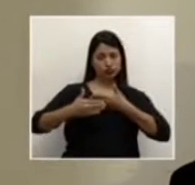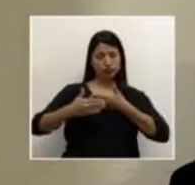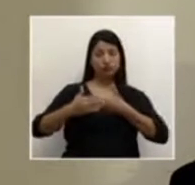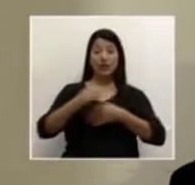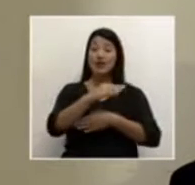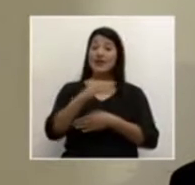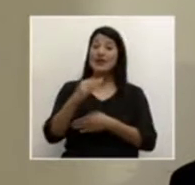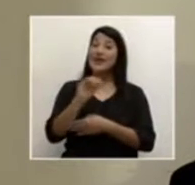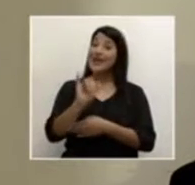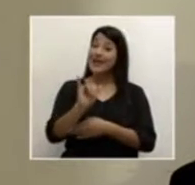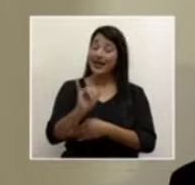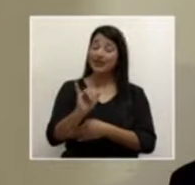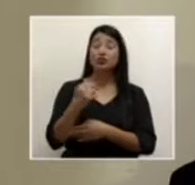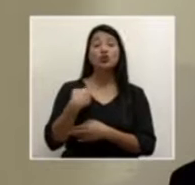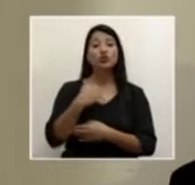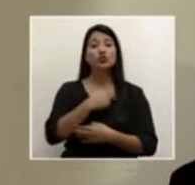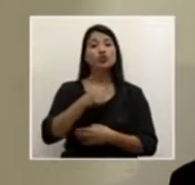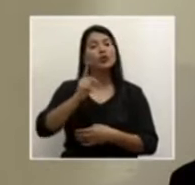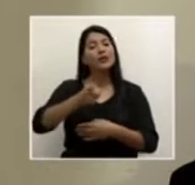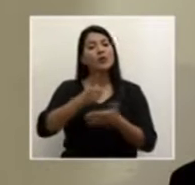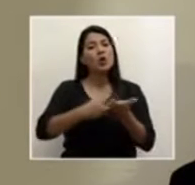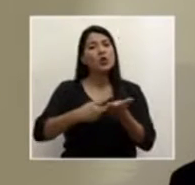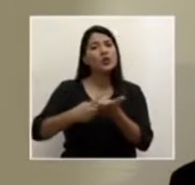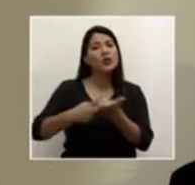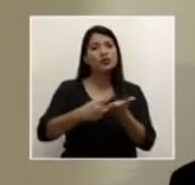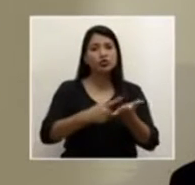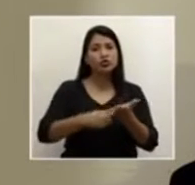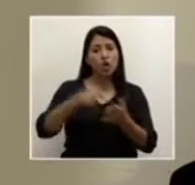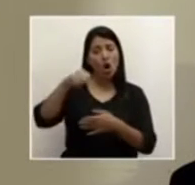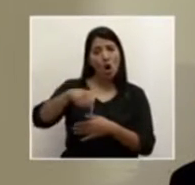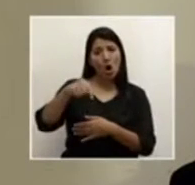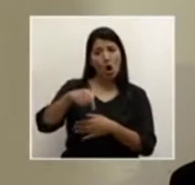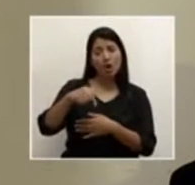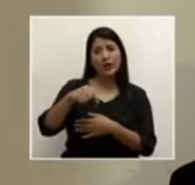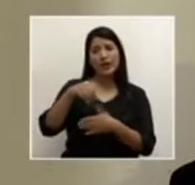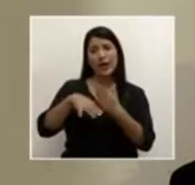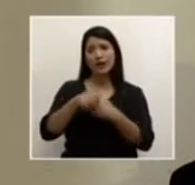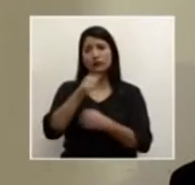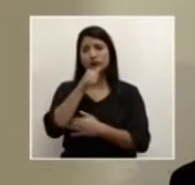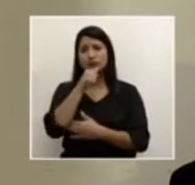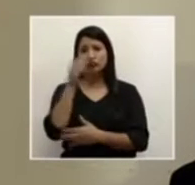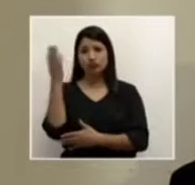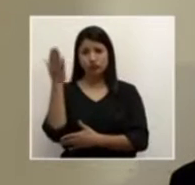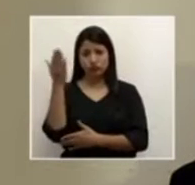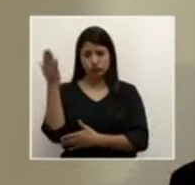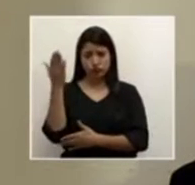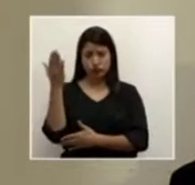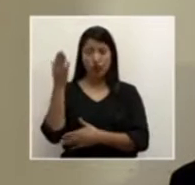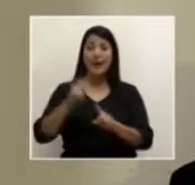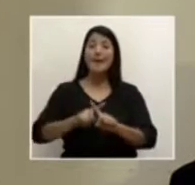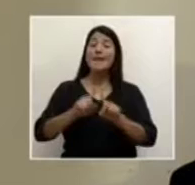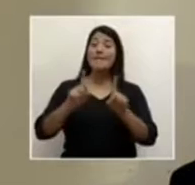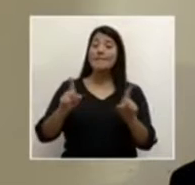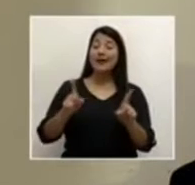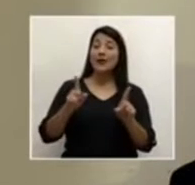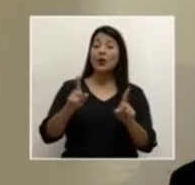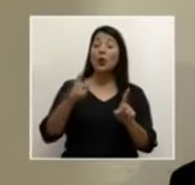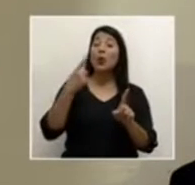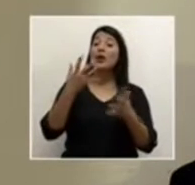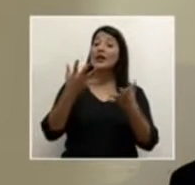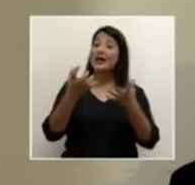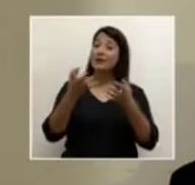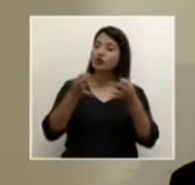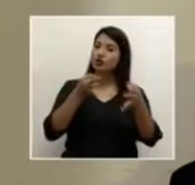esto lo vamos a estar discutiendo en el transcurso de la conferencia, pero lo que sí es claro es que, para dar el detalle de qué vamos